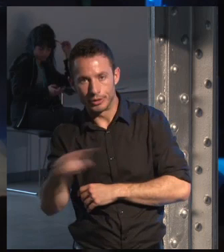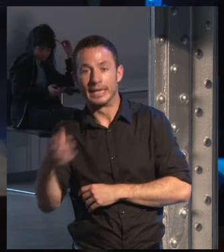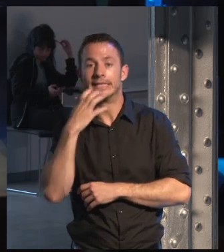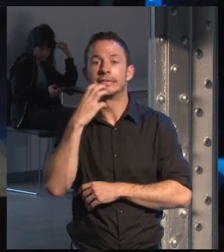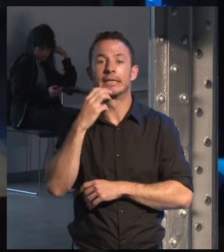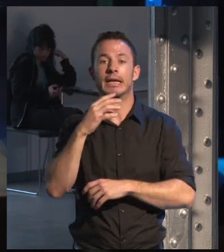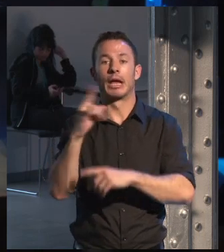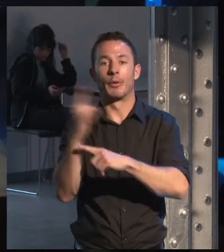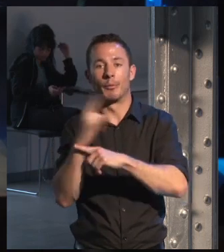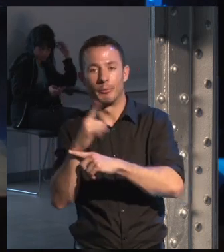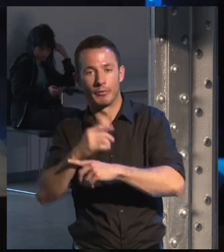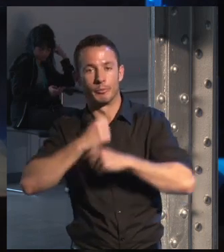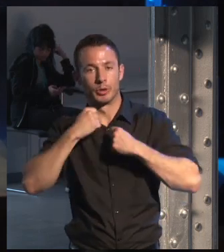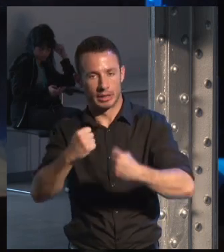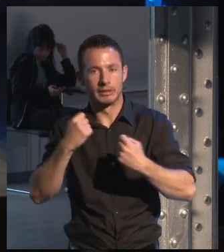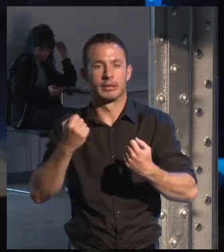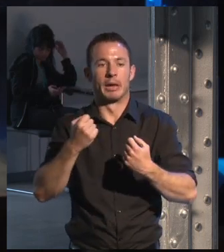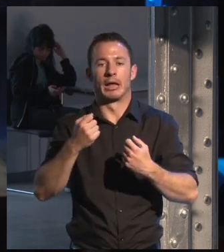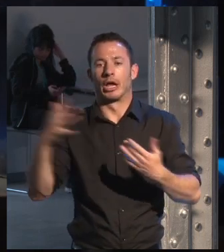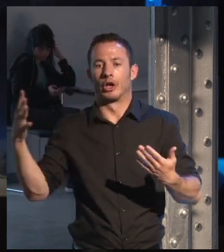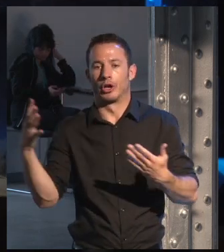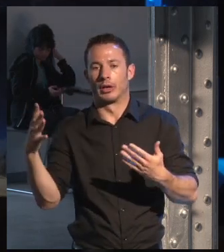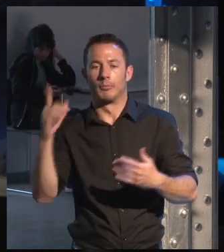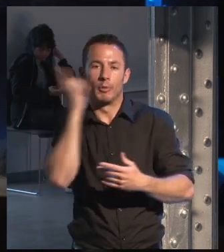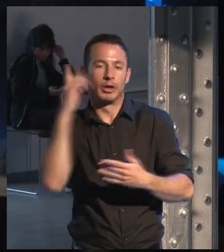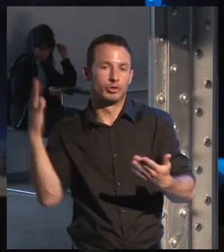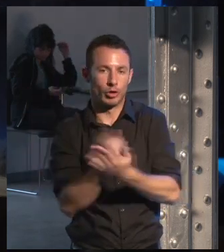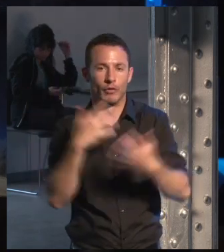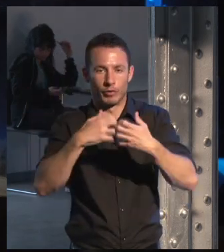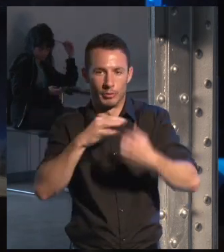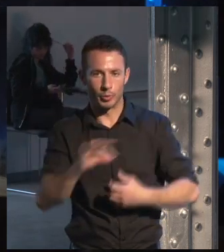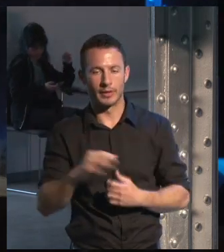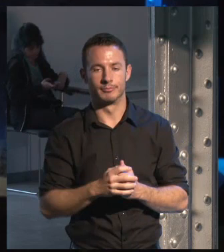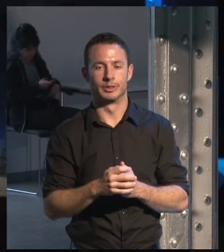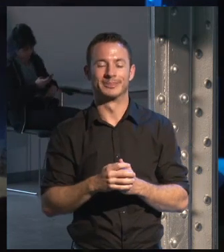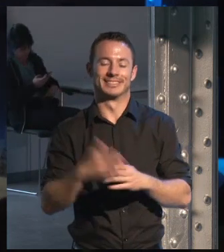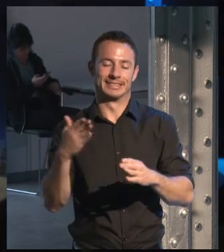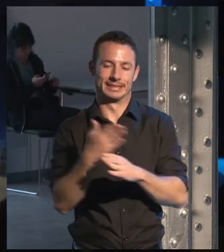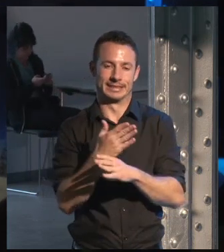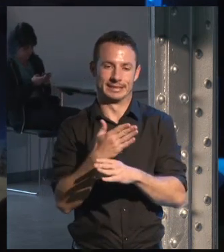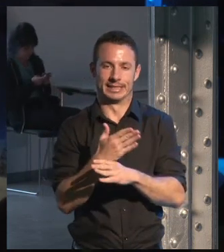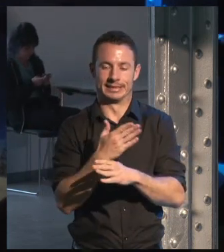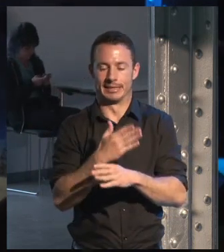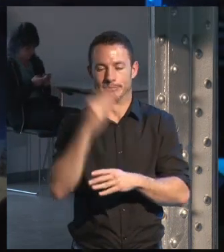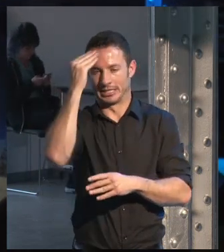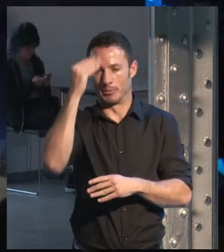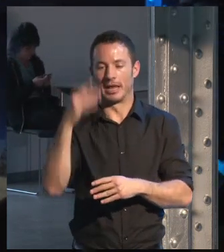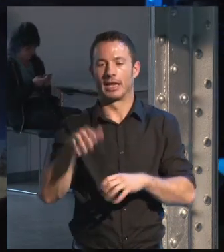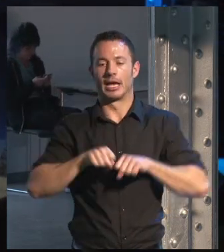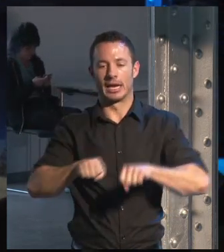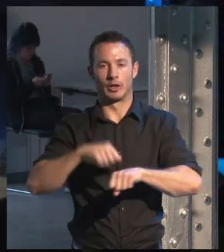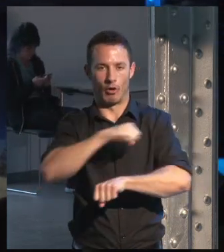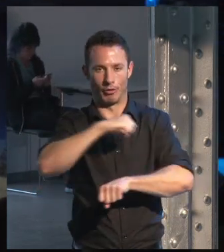potente para tener una wifi para que todos puedan funcionar, pues está todo pensado para que sea autónomo, es decir, tiene